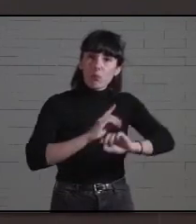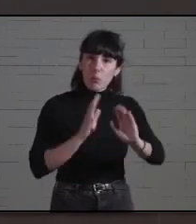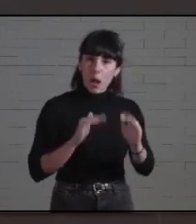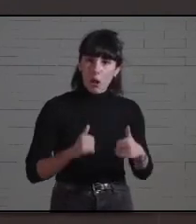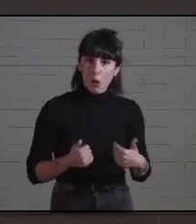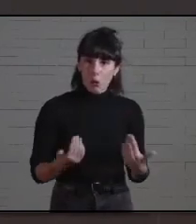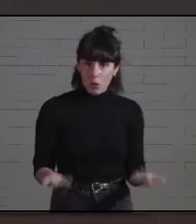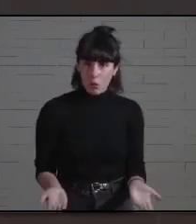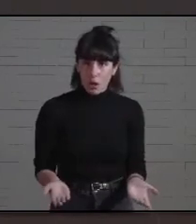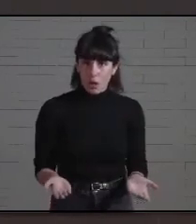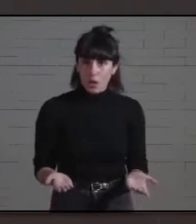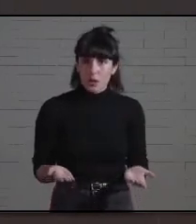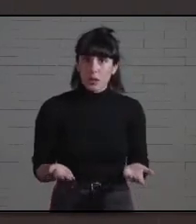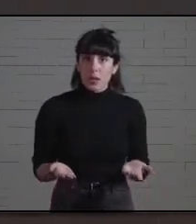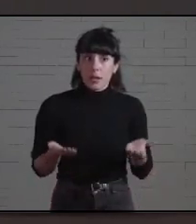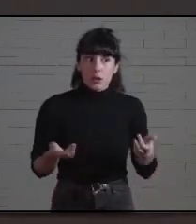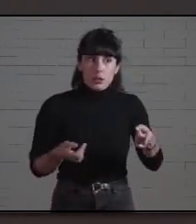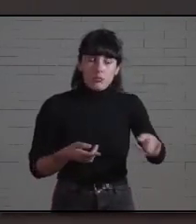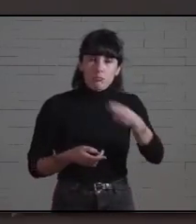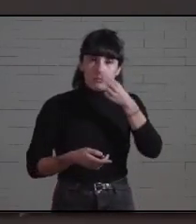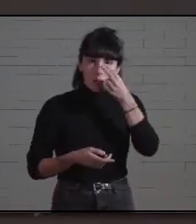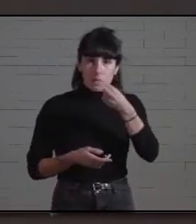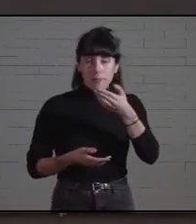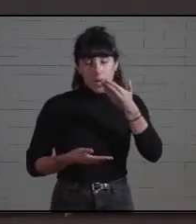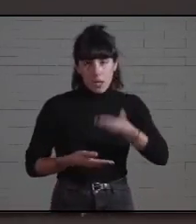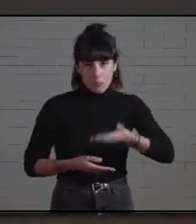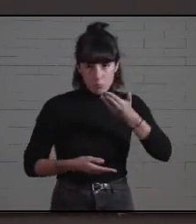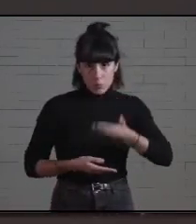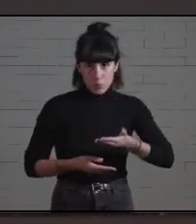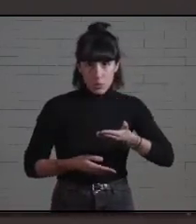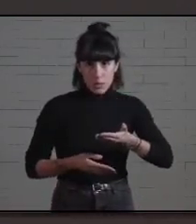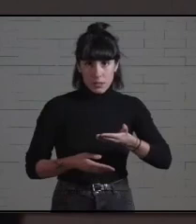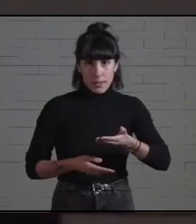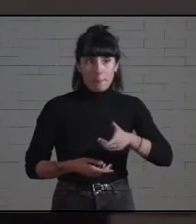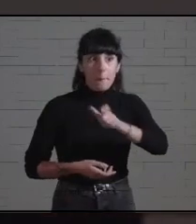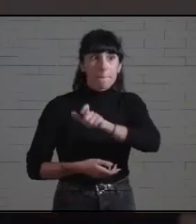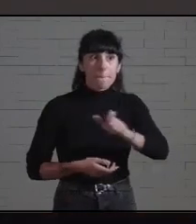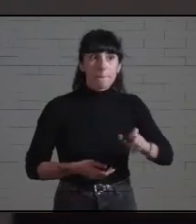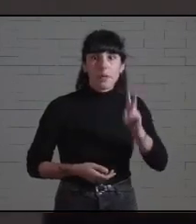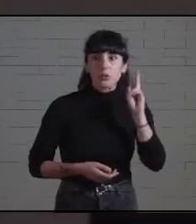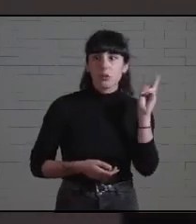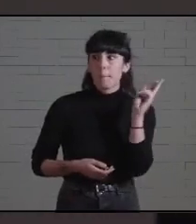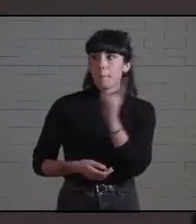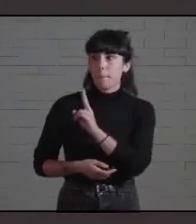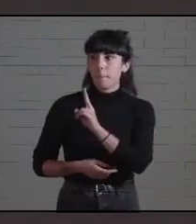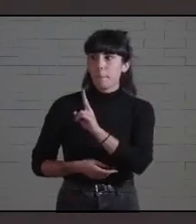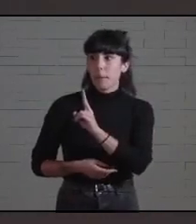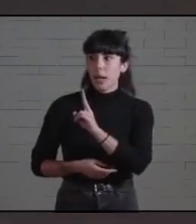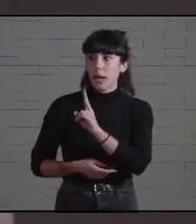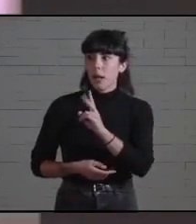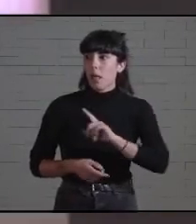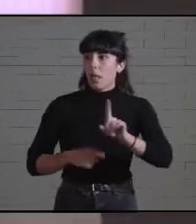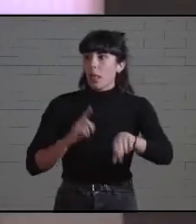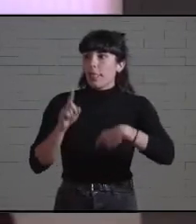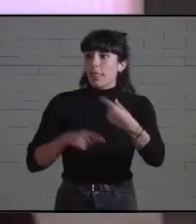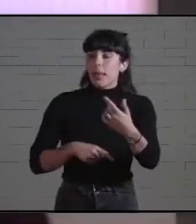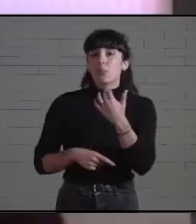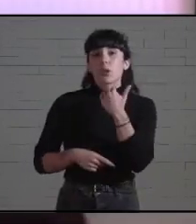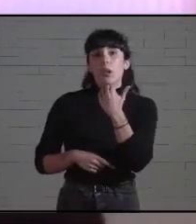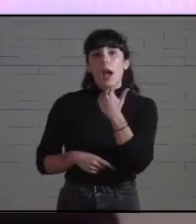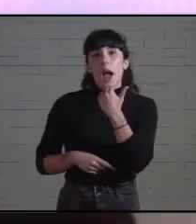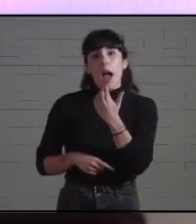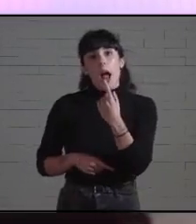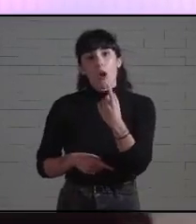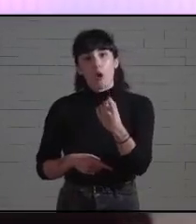impuestos. Entonces, eso es muy importante, que las personas vean que realmente después, cuando necesitan algo, ellos han pagado